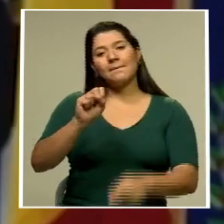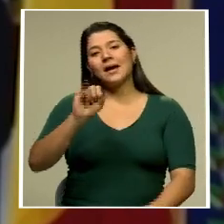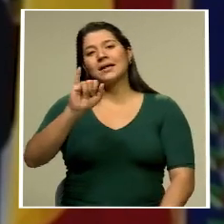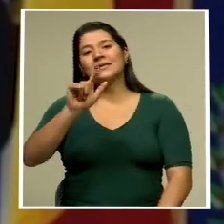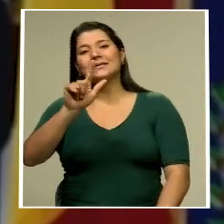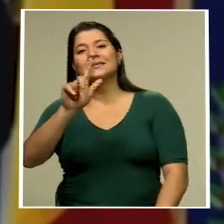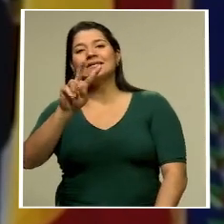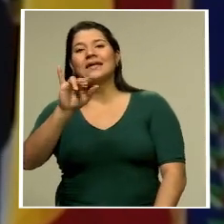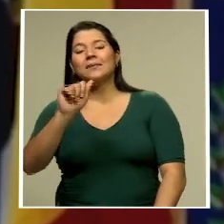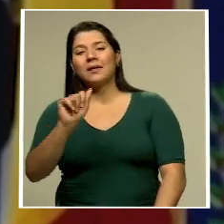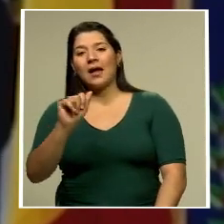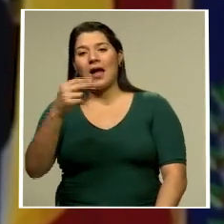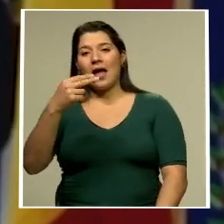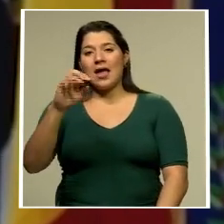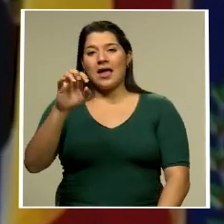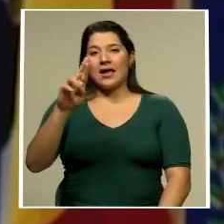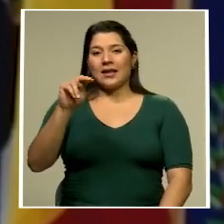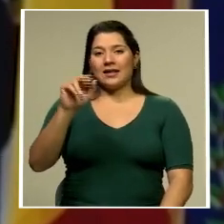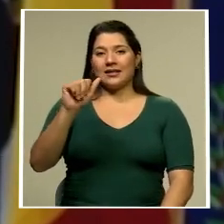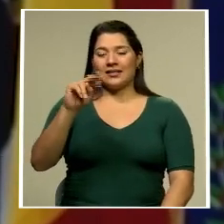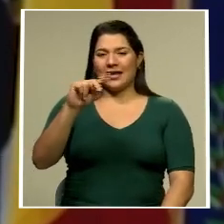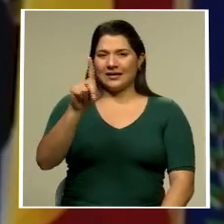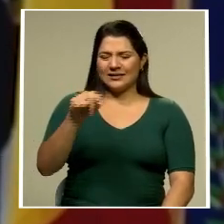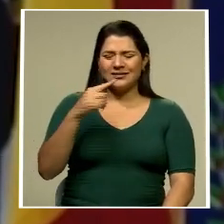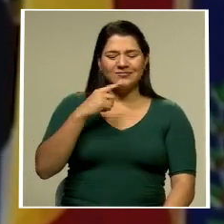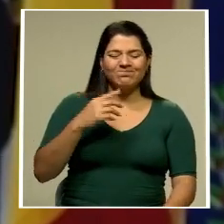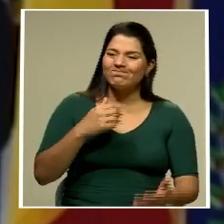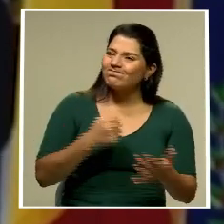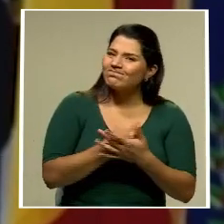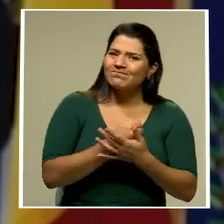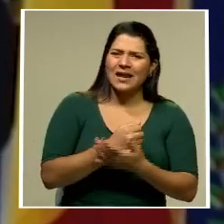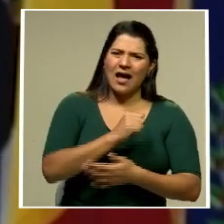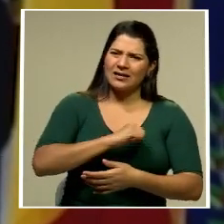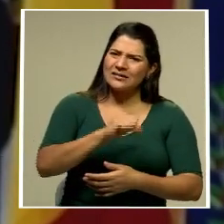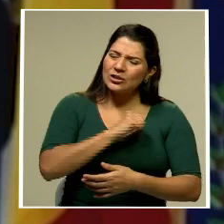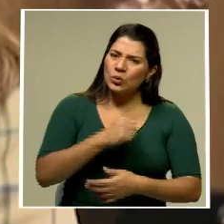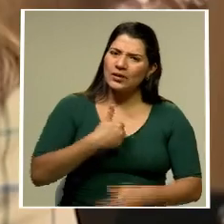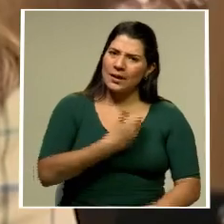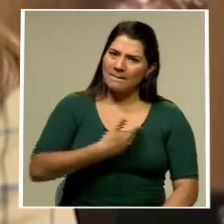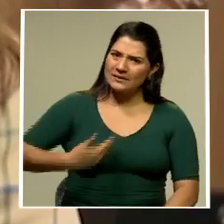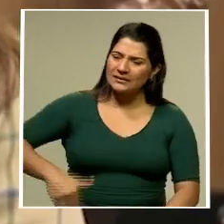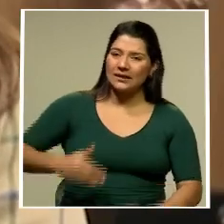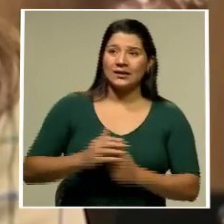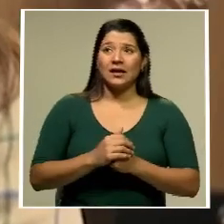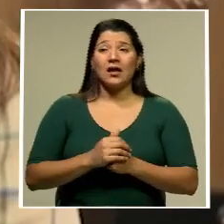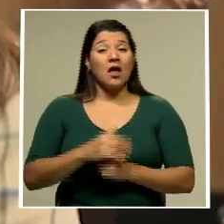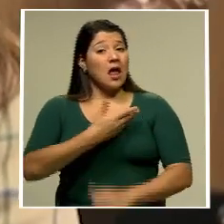el desacierto, según ella, del mandatario. El presidente se equivoca en esa